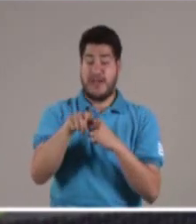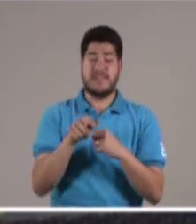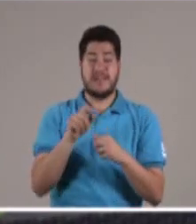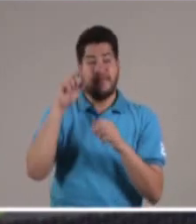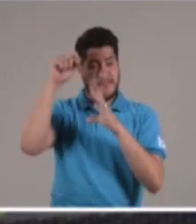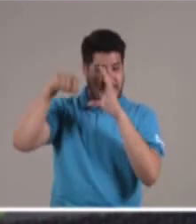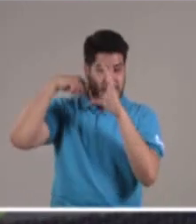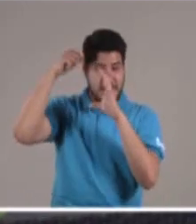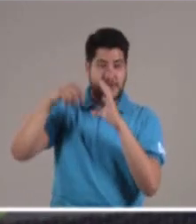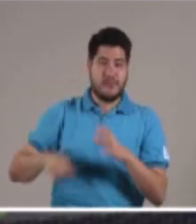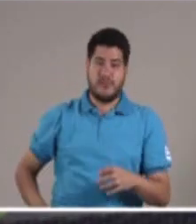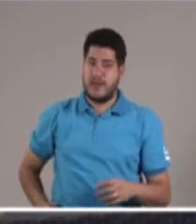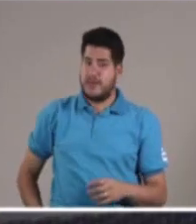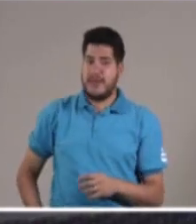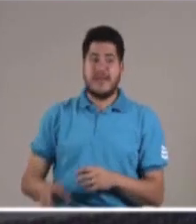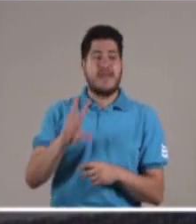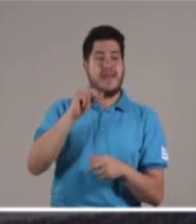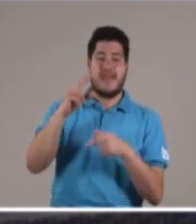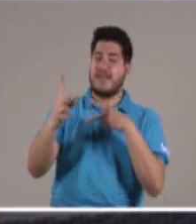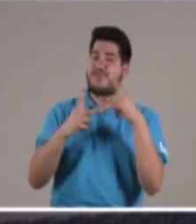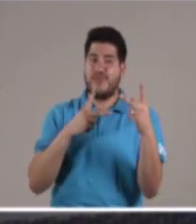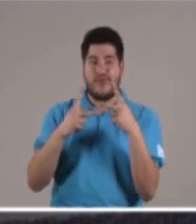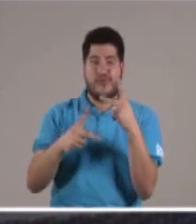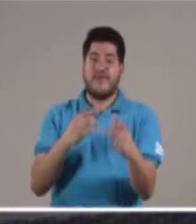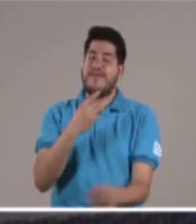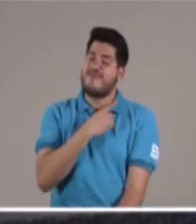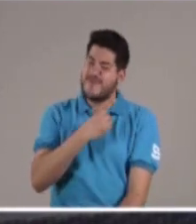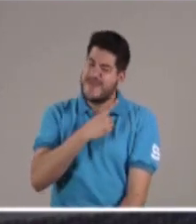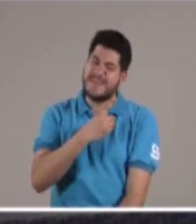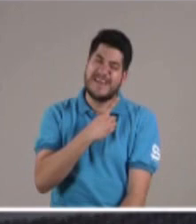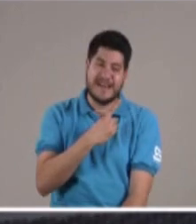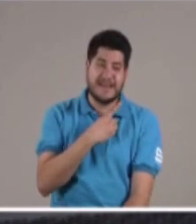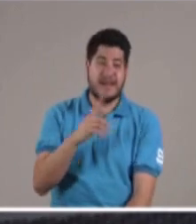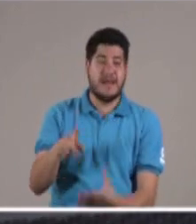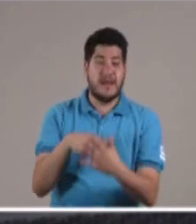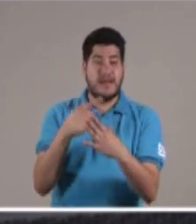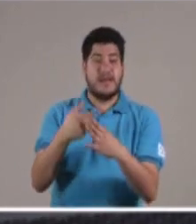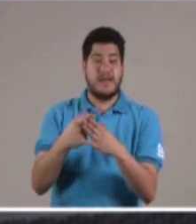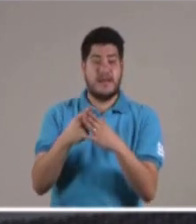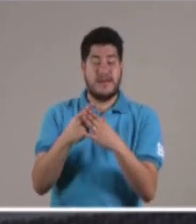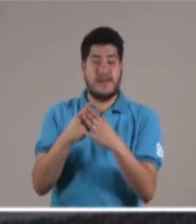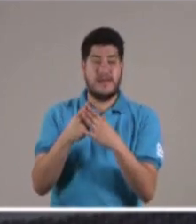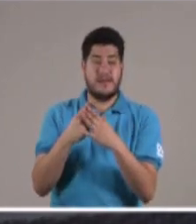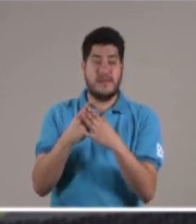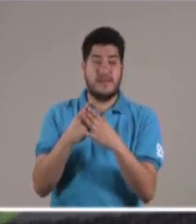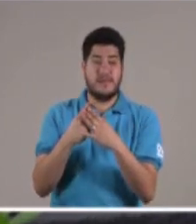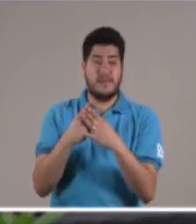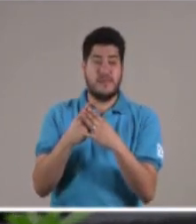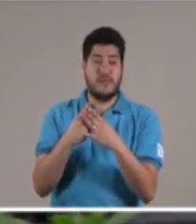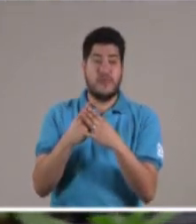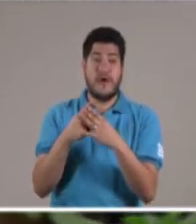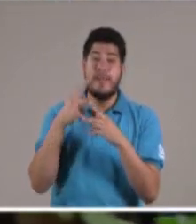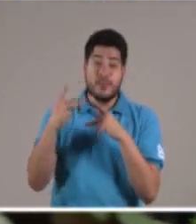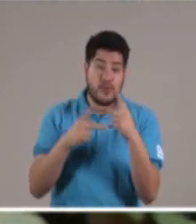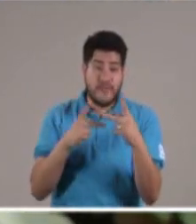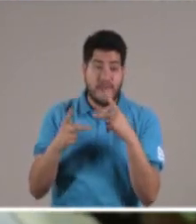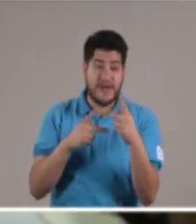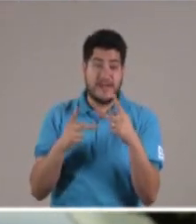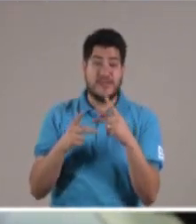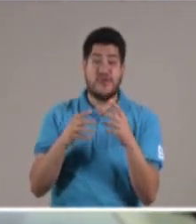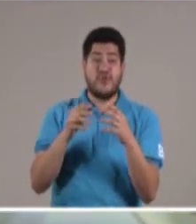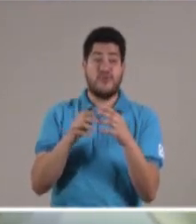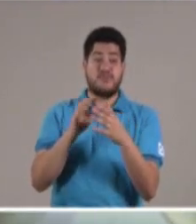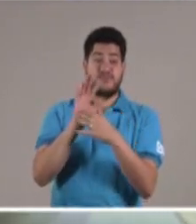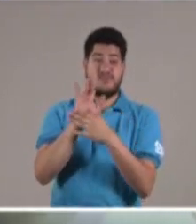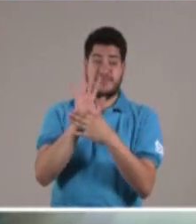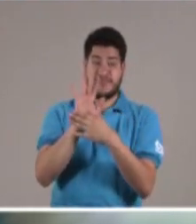no lo vendió y no lo vendió y lo anhelaba y lo anhelaba y cuando salió a la al al mercado al